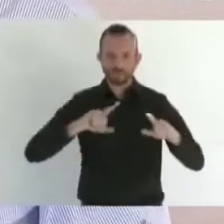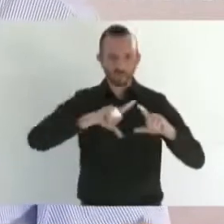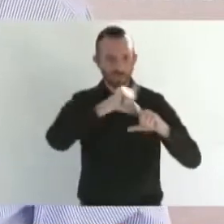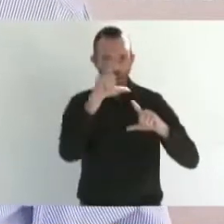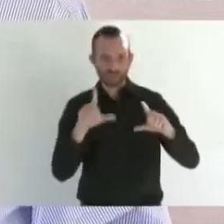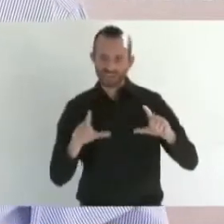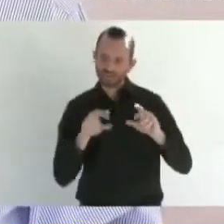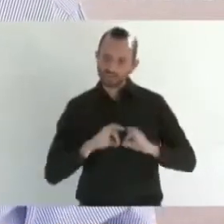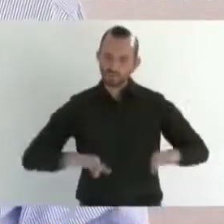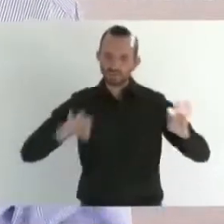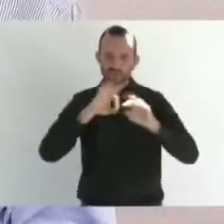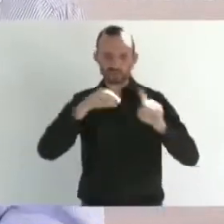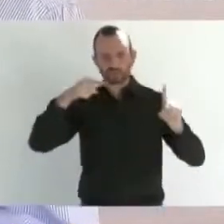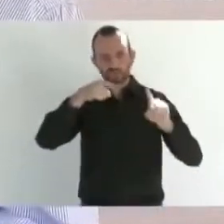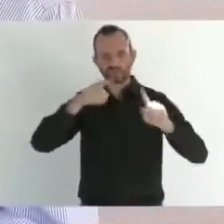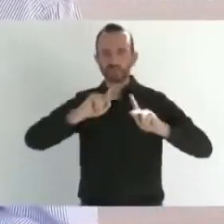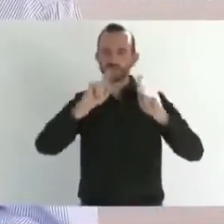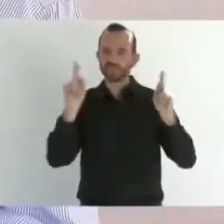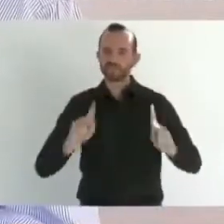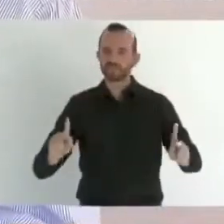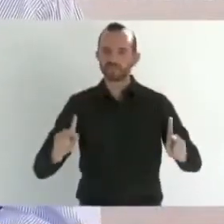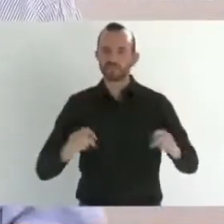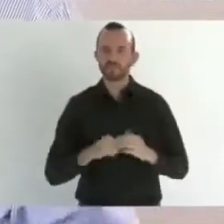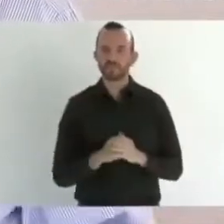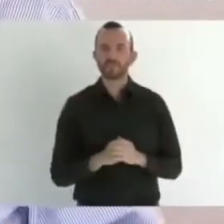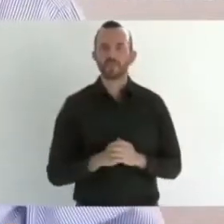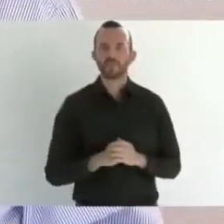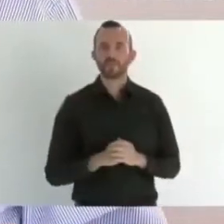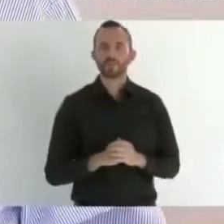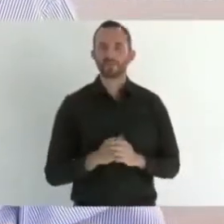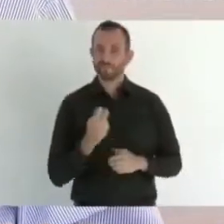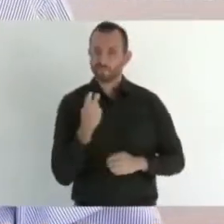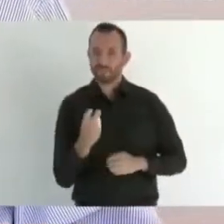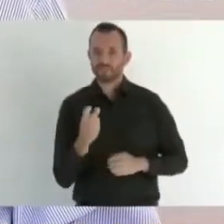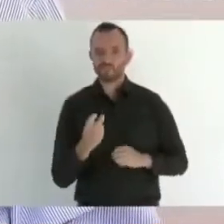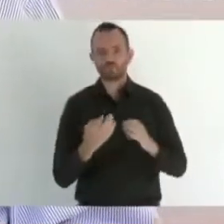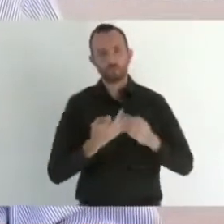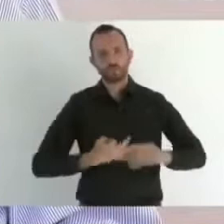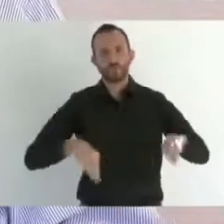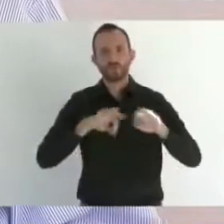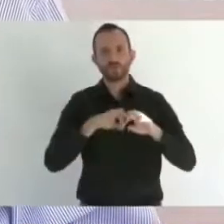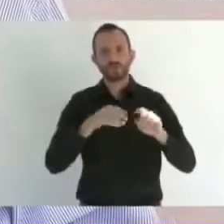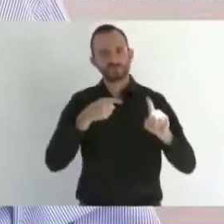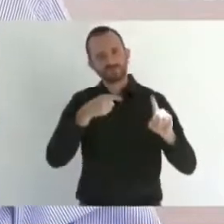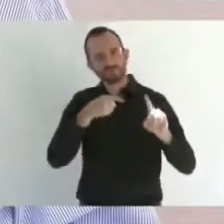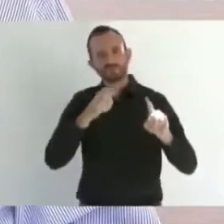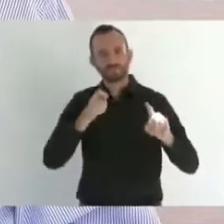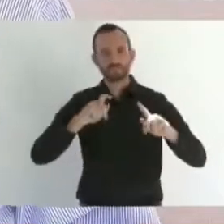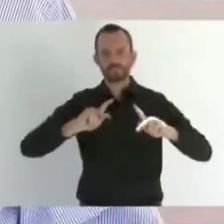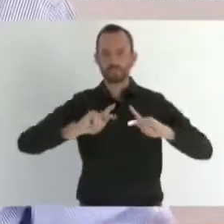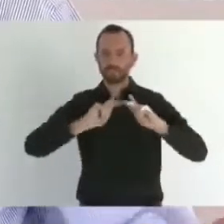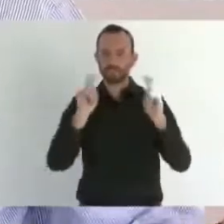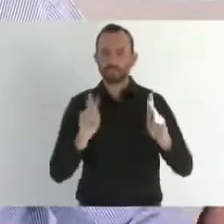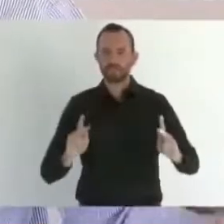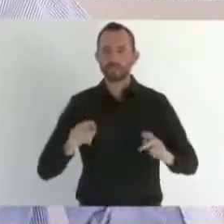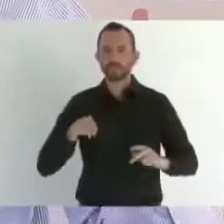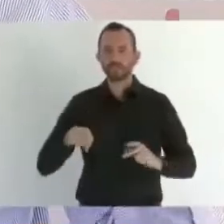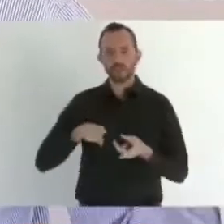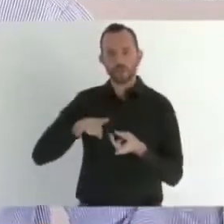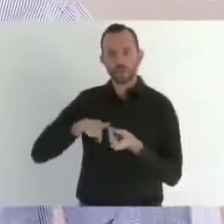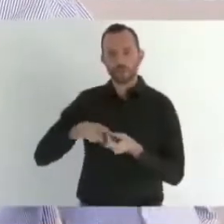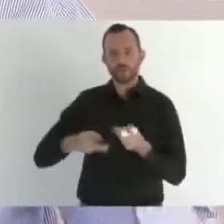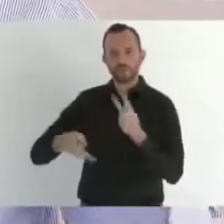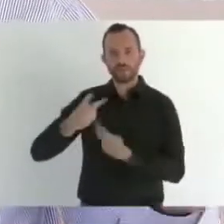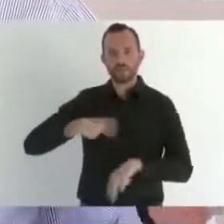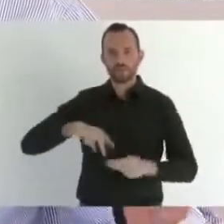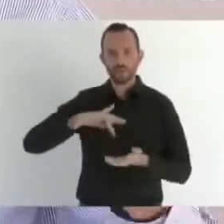la idea en el principio en el criterio de que la paz es fruto de la justicia por eso nos importa